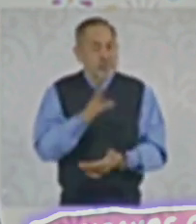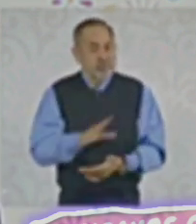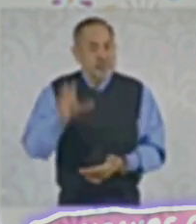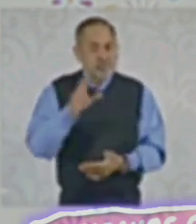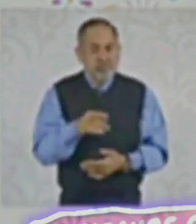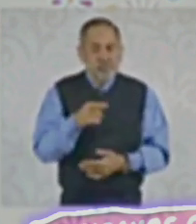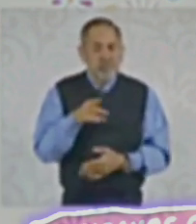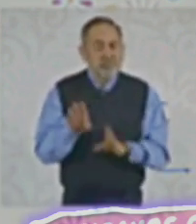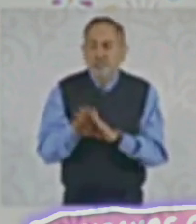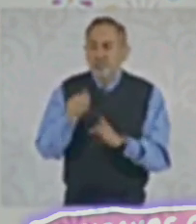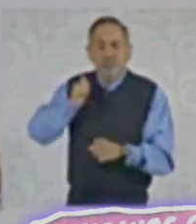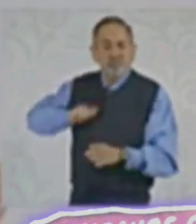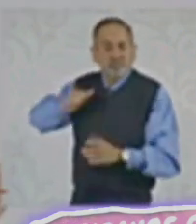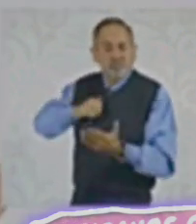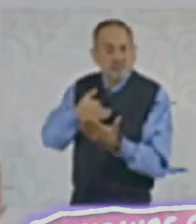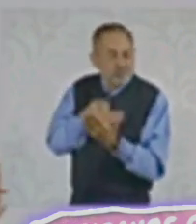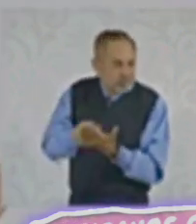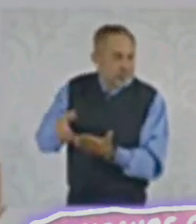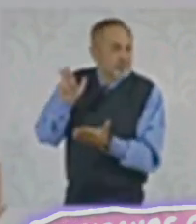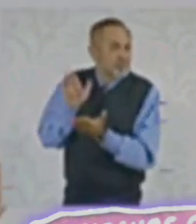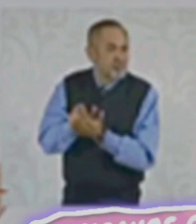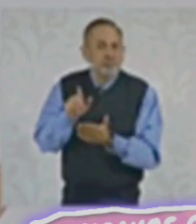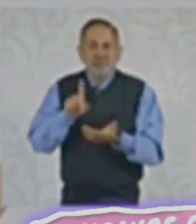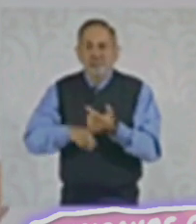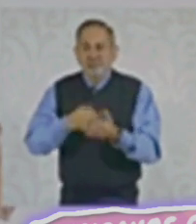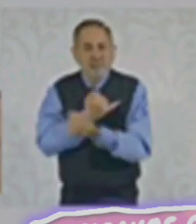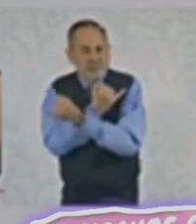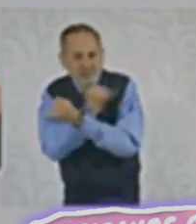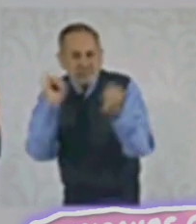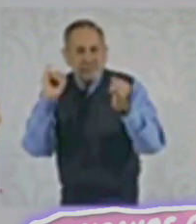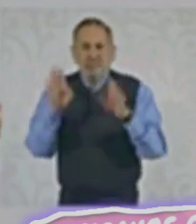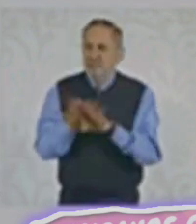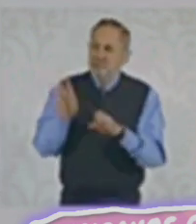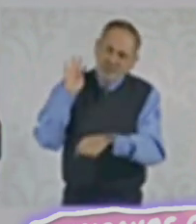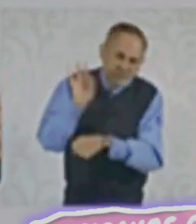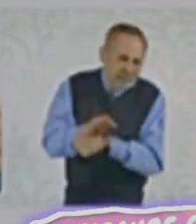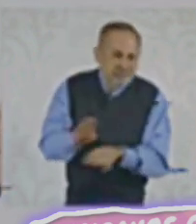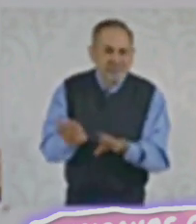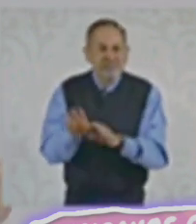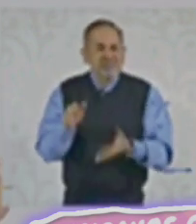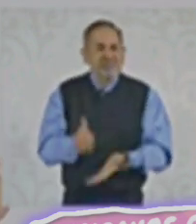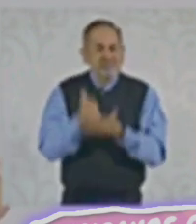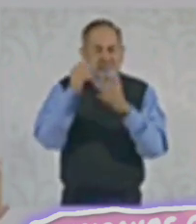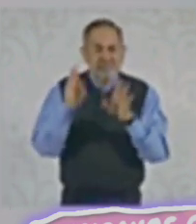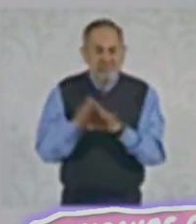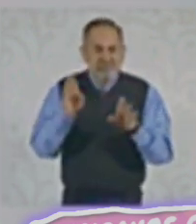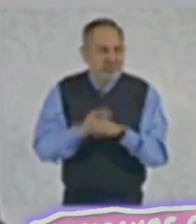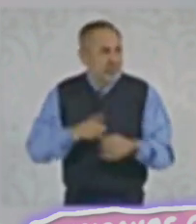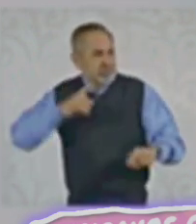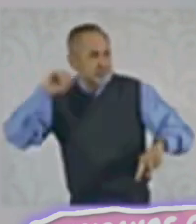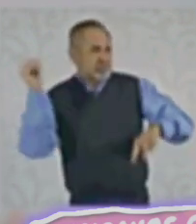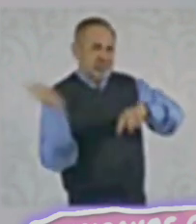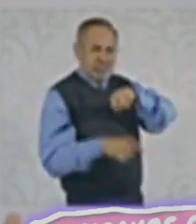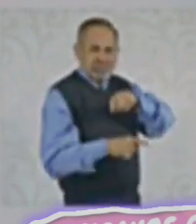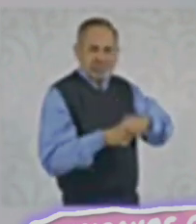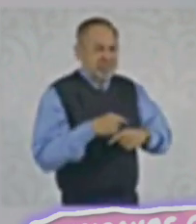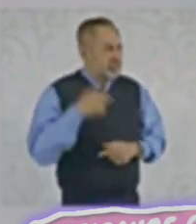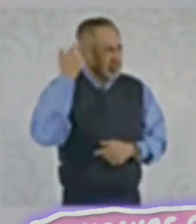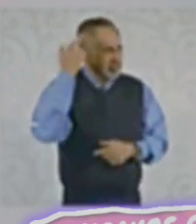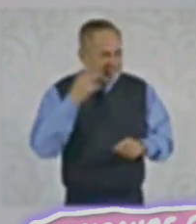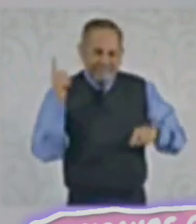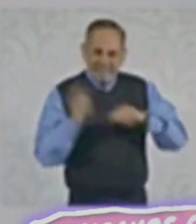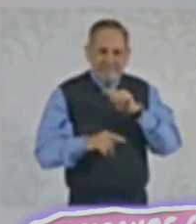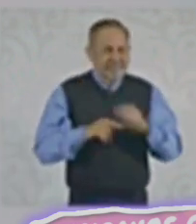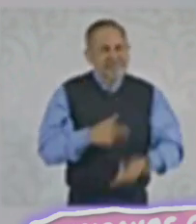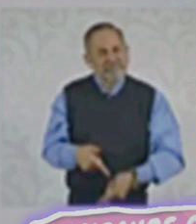Estos héroes y heroínas de la independencia, cómo se instaura un régimen monárquico y se sigue luchando